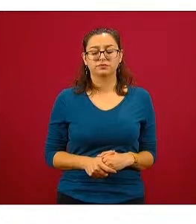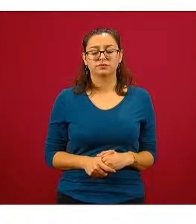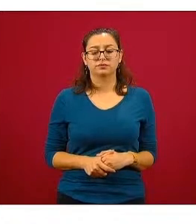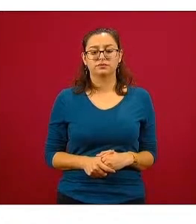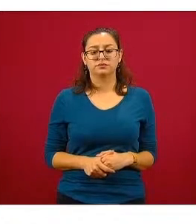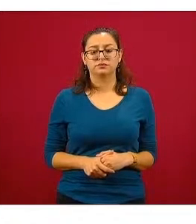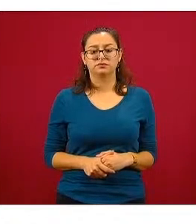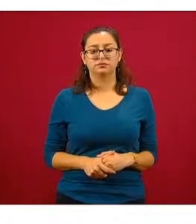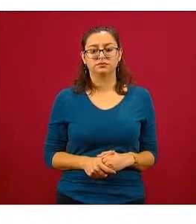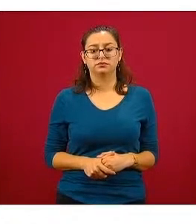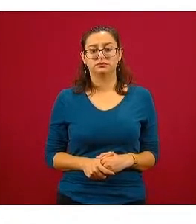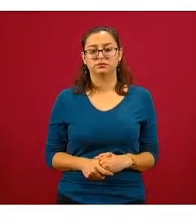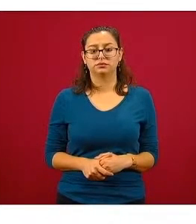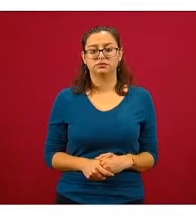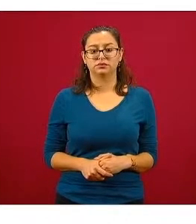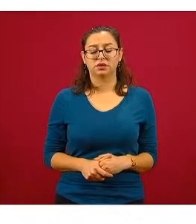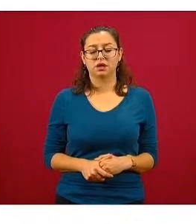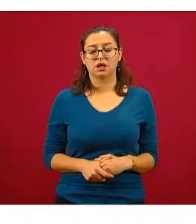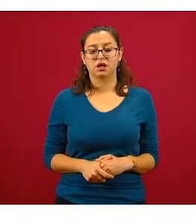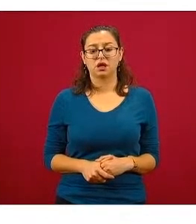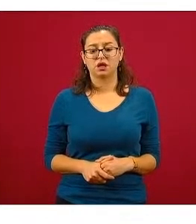que se empieza a pintar